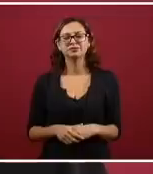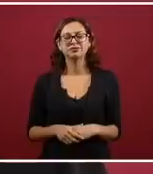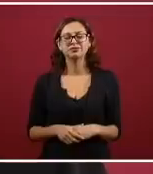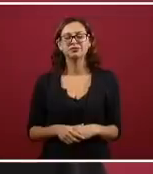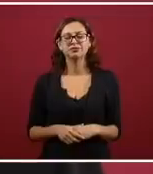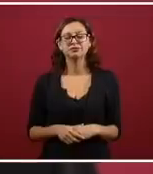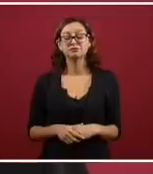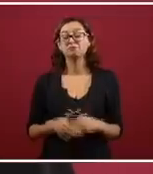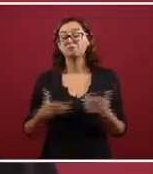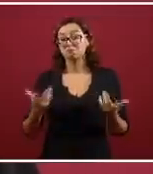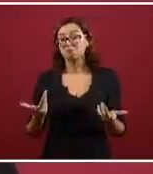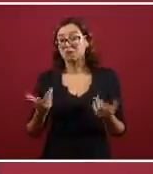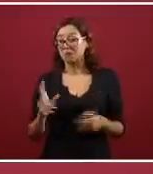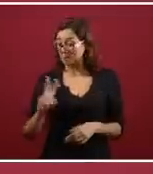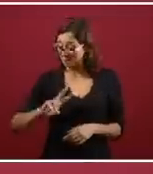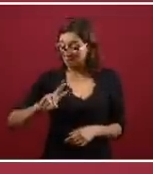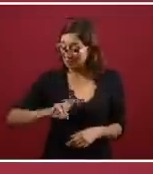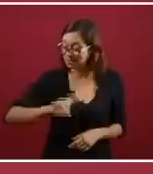y